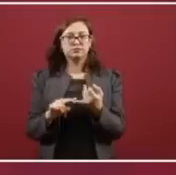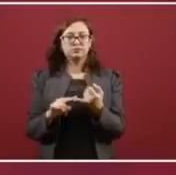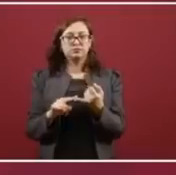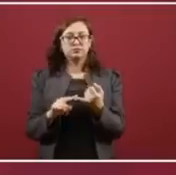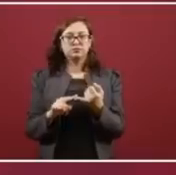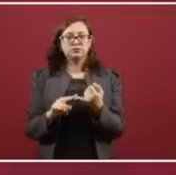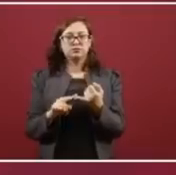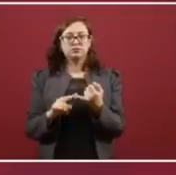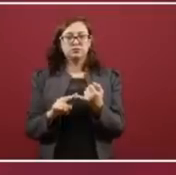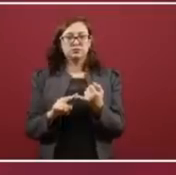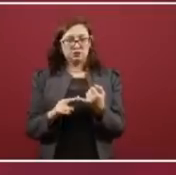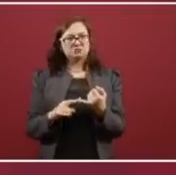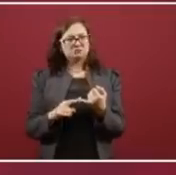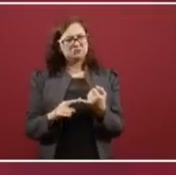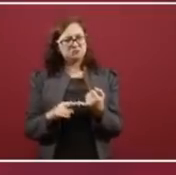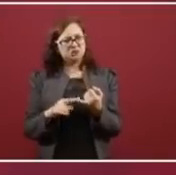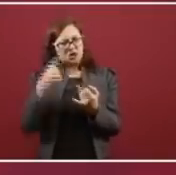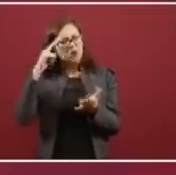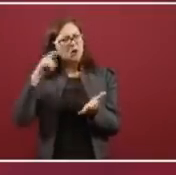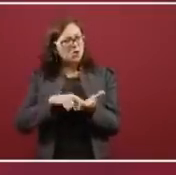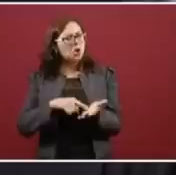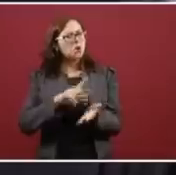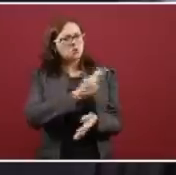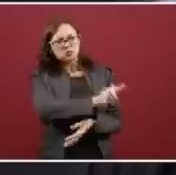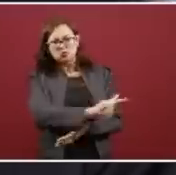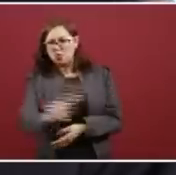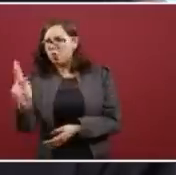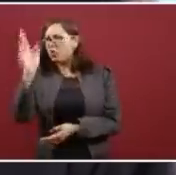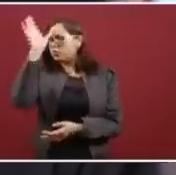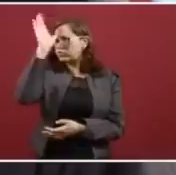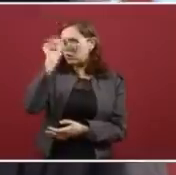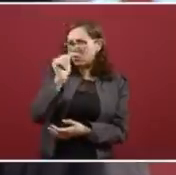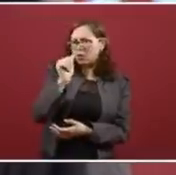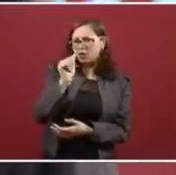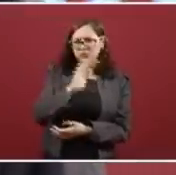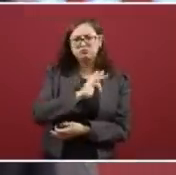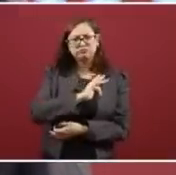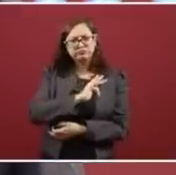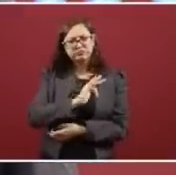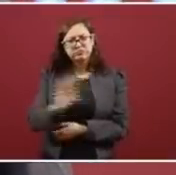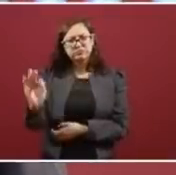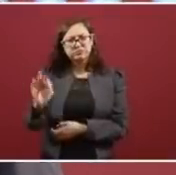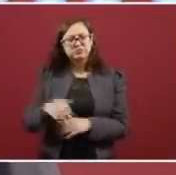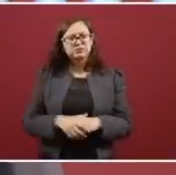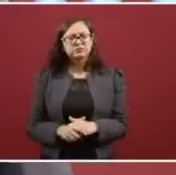si podemos llegar a un acuerdo sobre eso a mí me